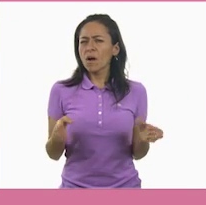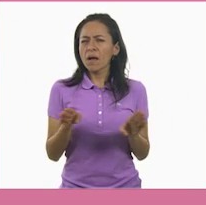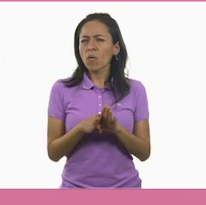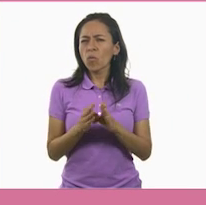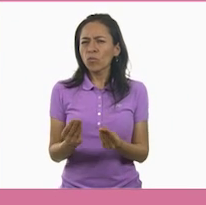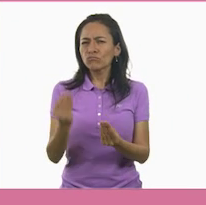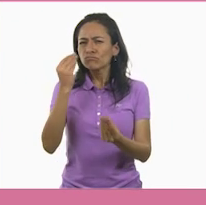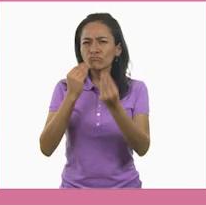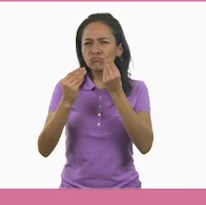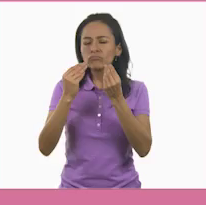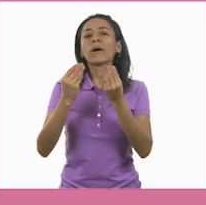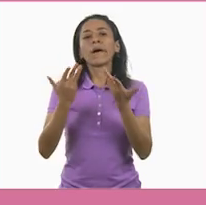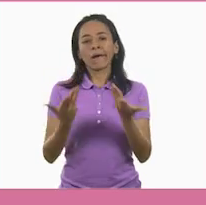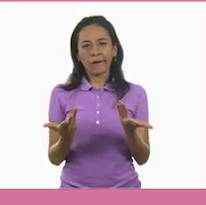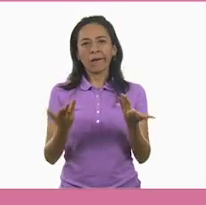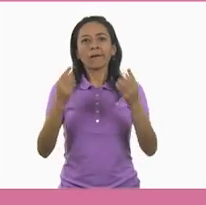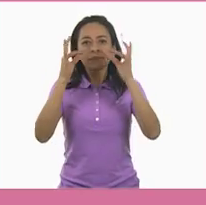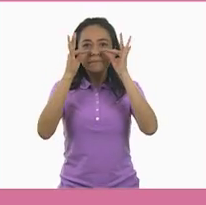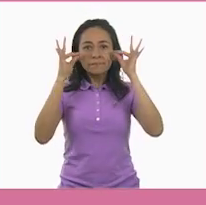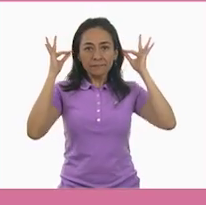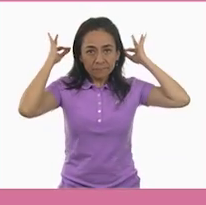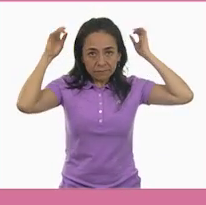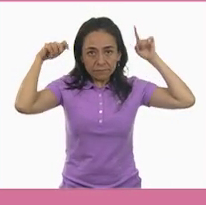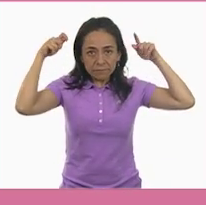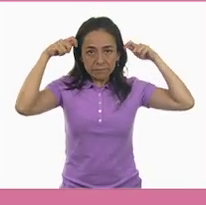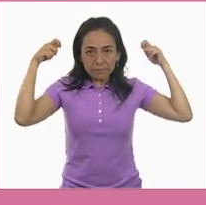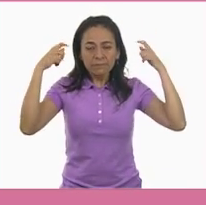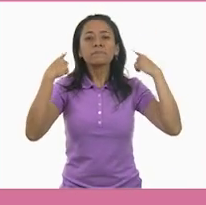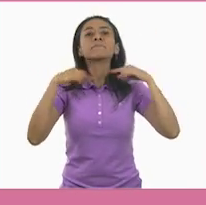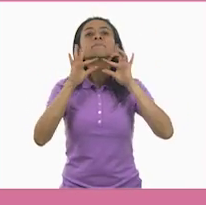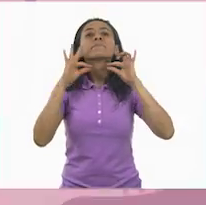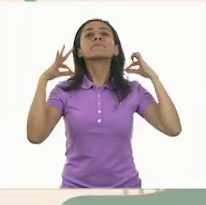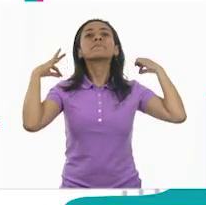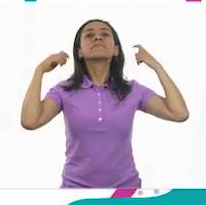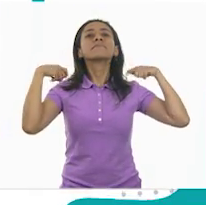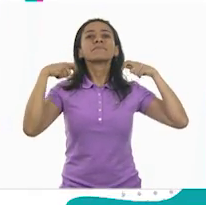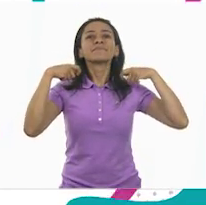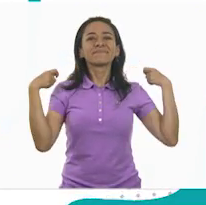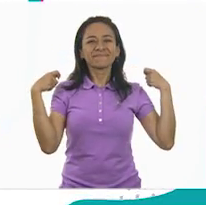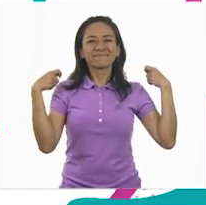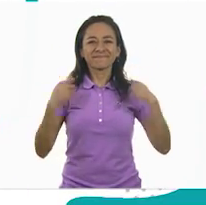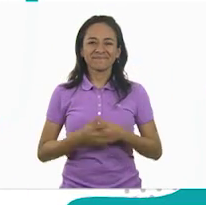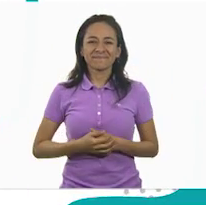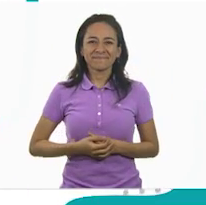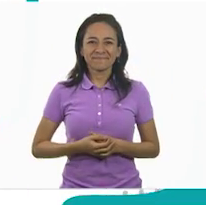colocártelo, deberás amarrar las cuerdas sobre tu cabeza y alrededor de tu cuello.